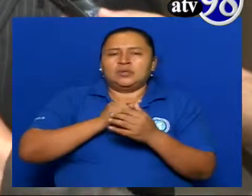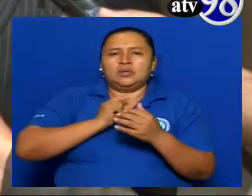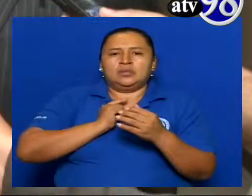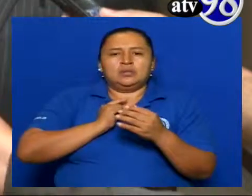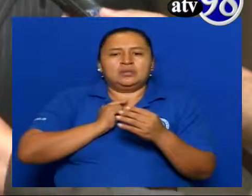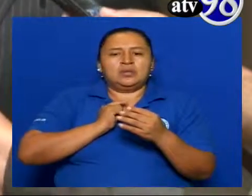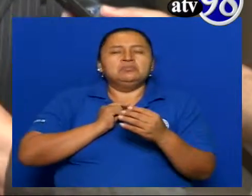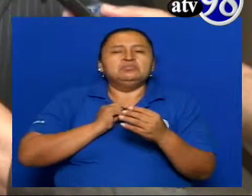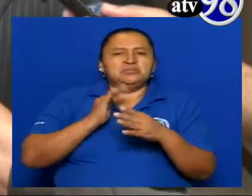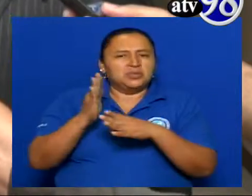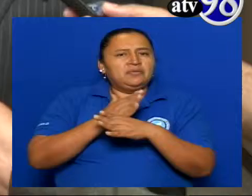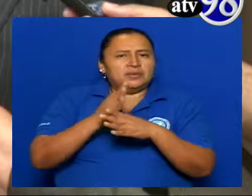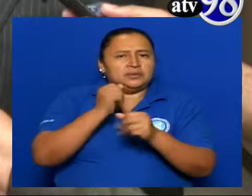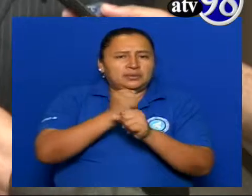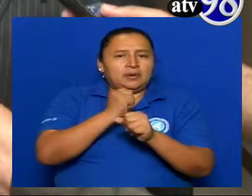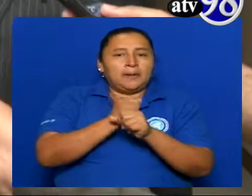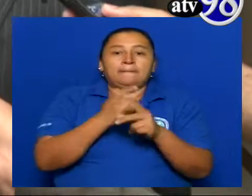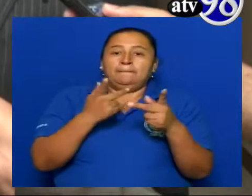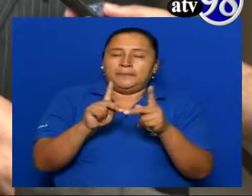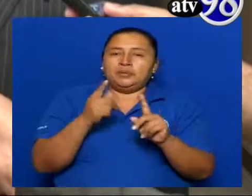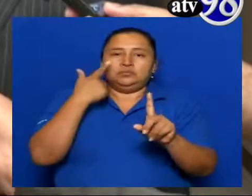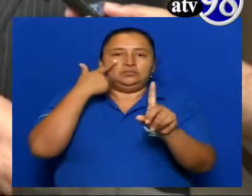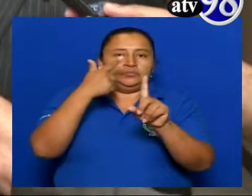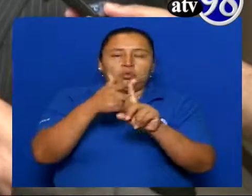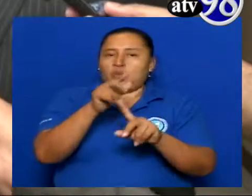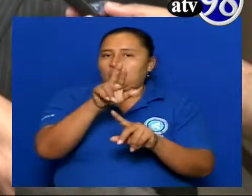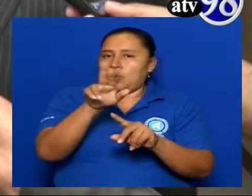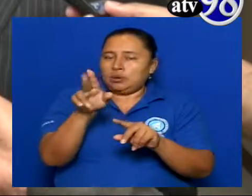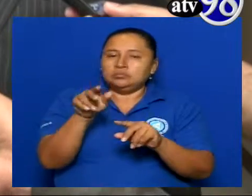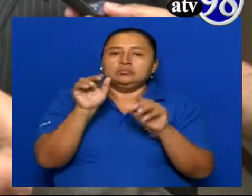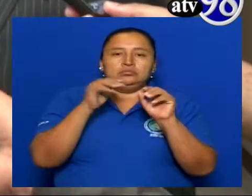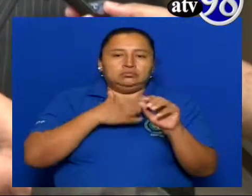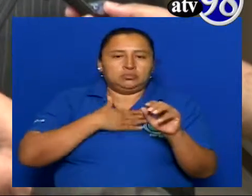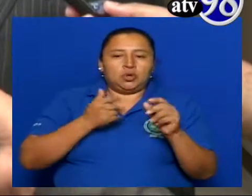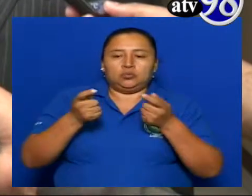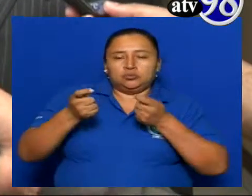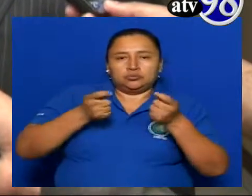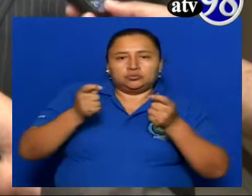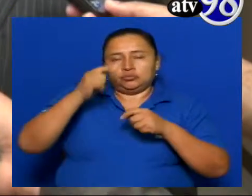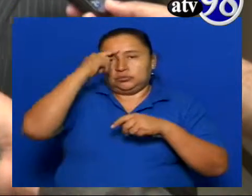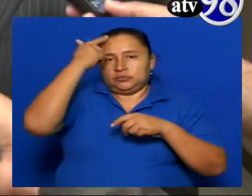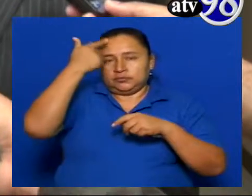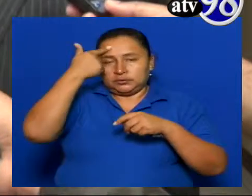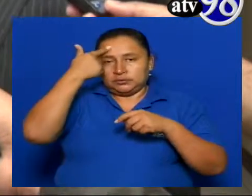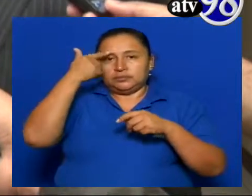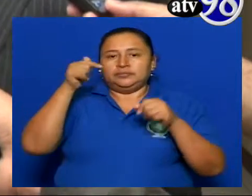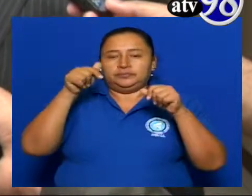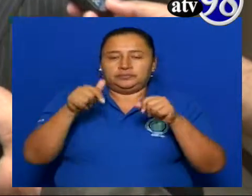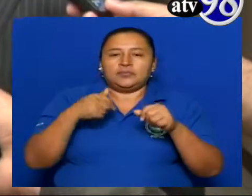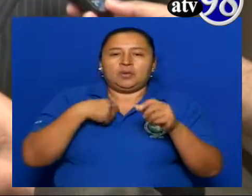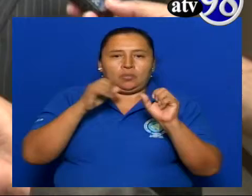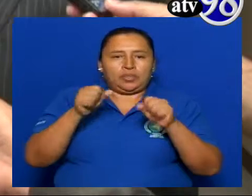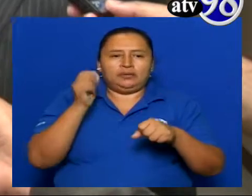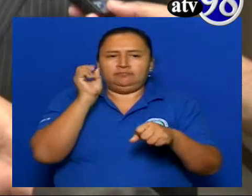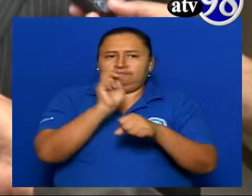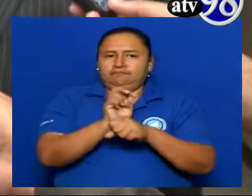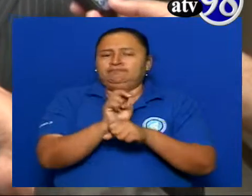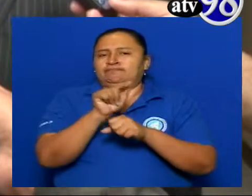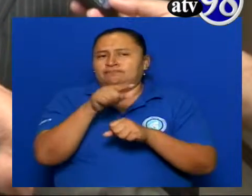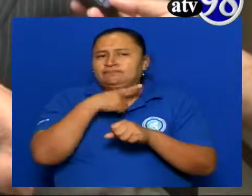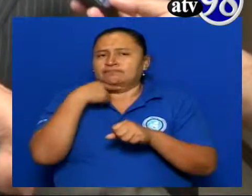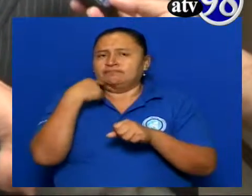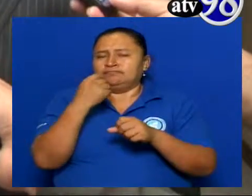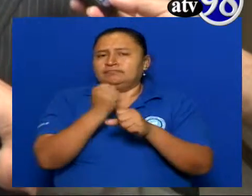diferentes trabajos, pero tienen el mismo propósito, es mejorar la gobernanza, es fiscalizar el